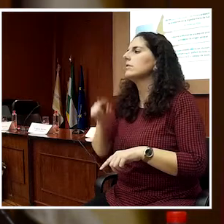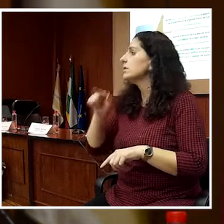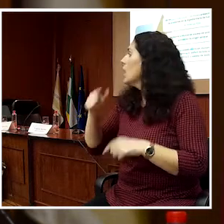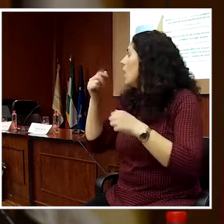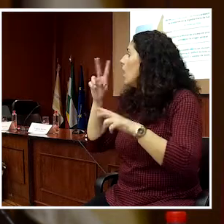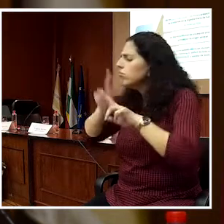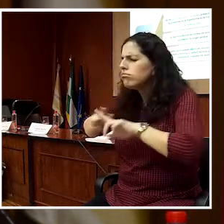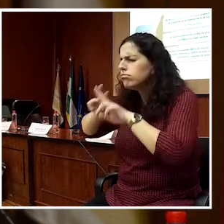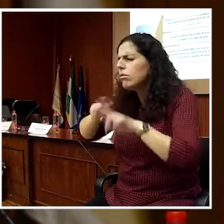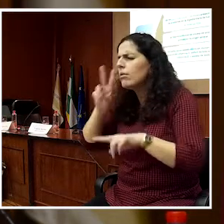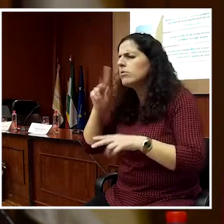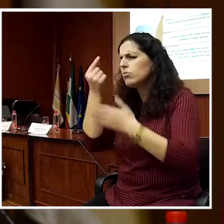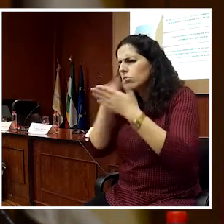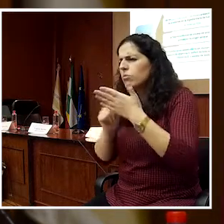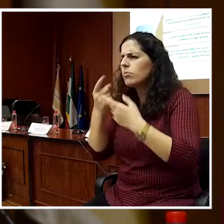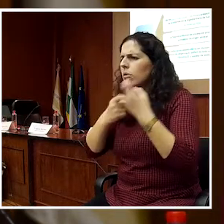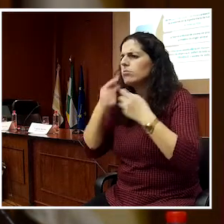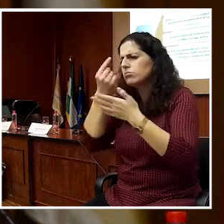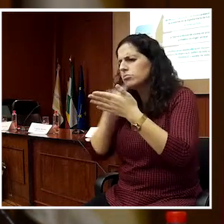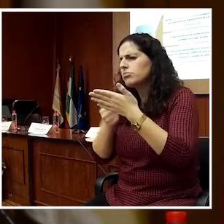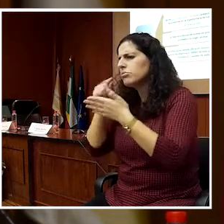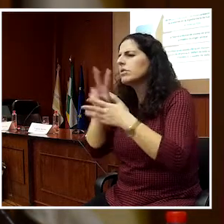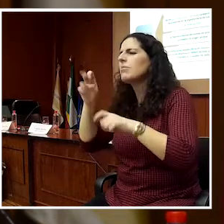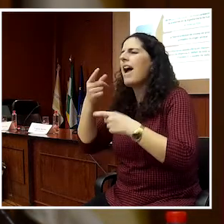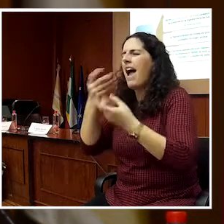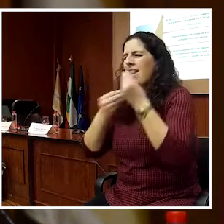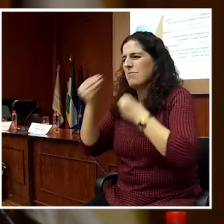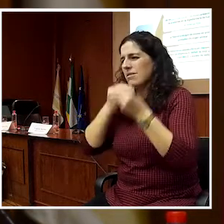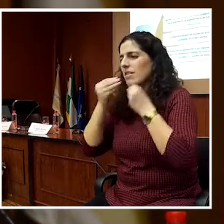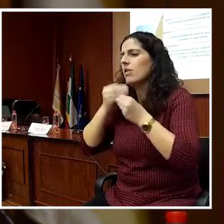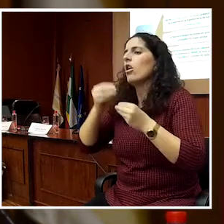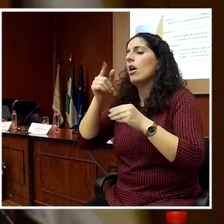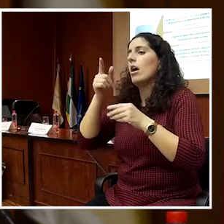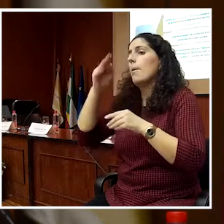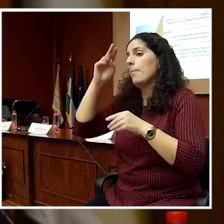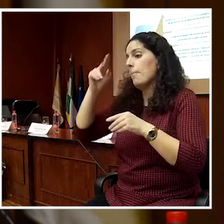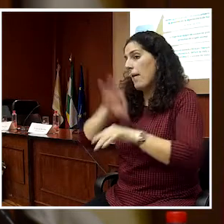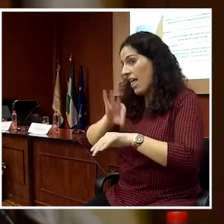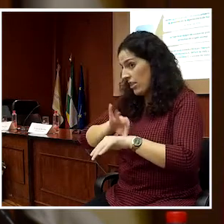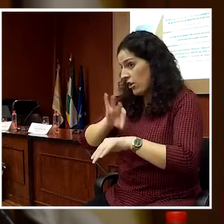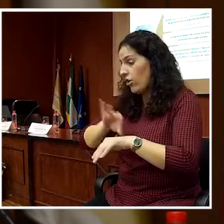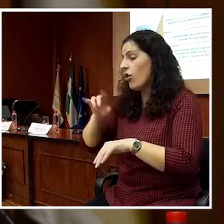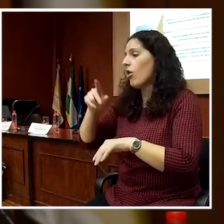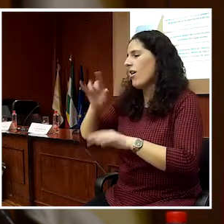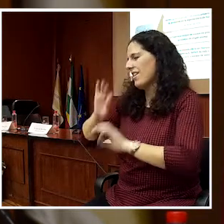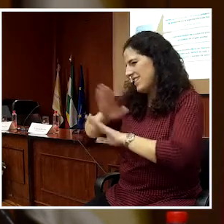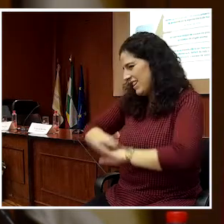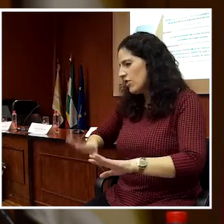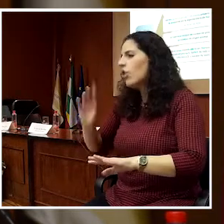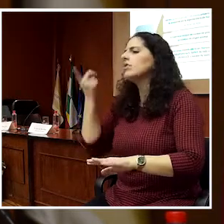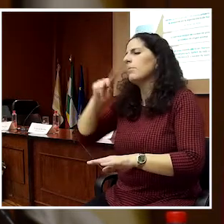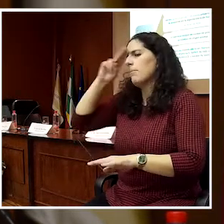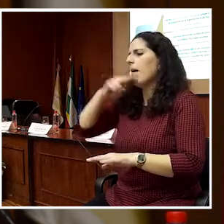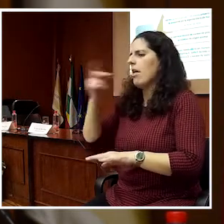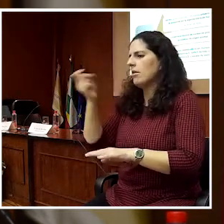en el que se han hecho cuestionarios de alimentación tanto a los pediatras de atención primaria como a los